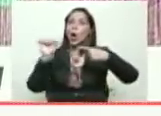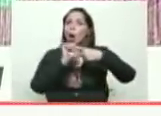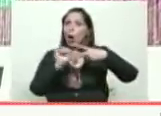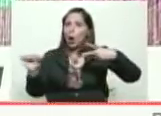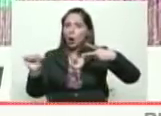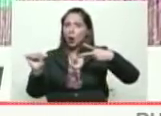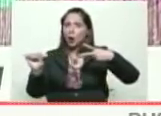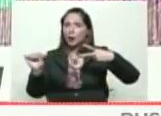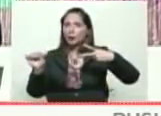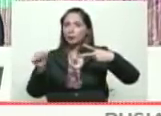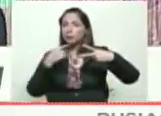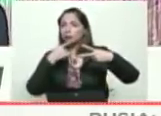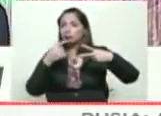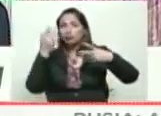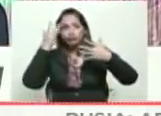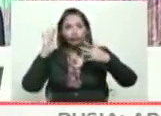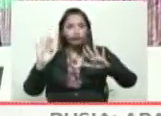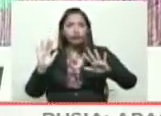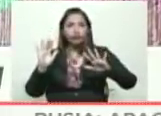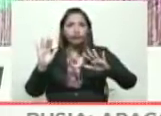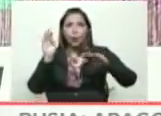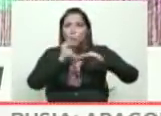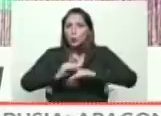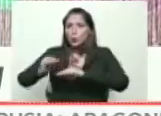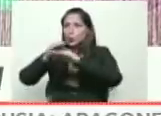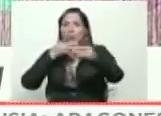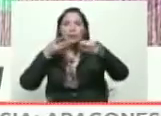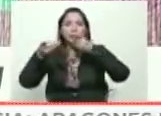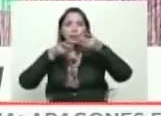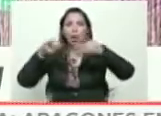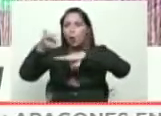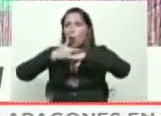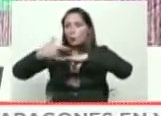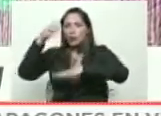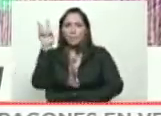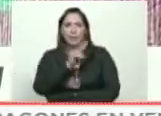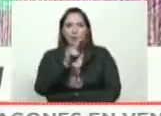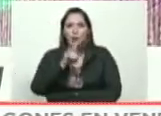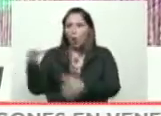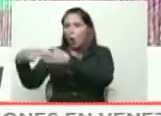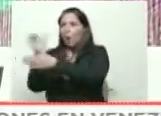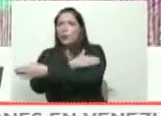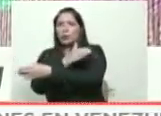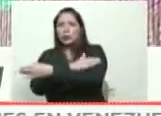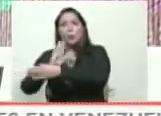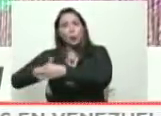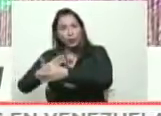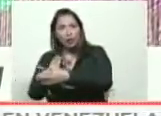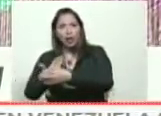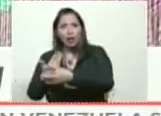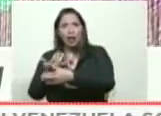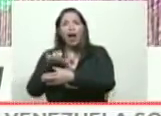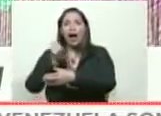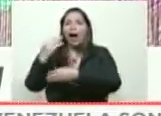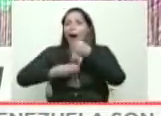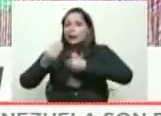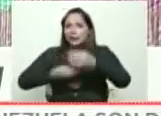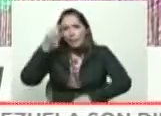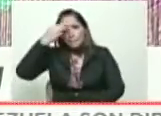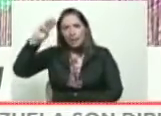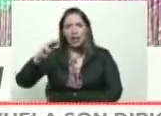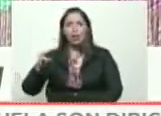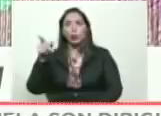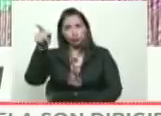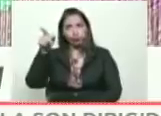de convocar unos diálogos entre el gobierno venezolano y la oposición que pudieran tener lugar en México. De hecho, el gobierno de ese